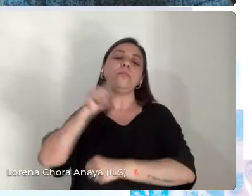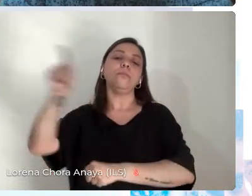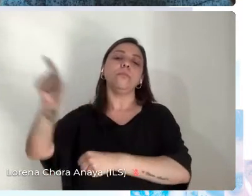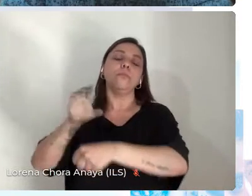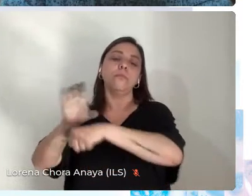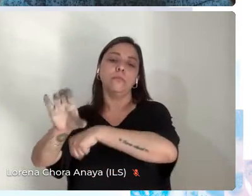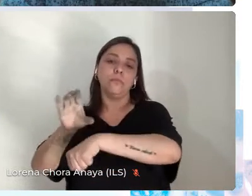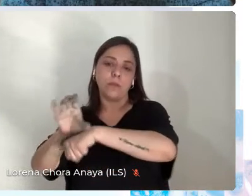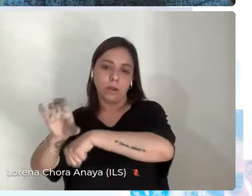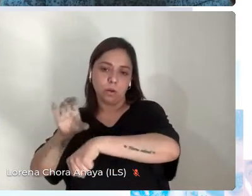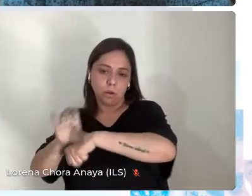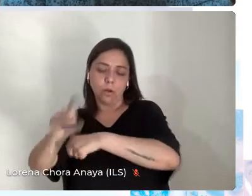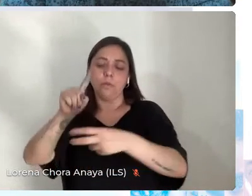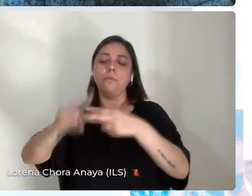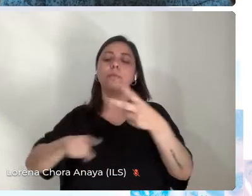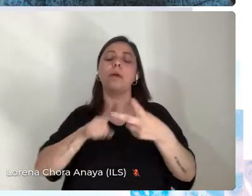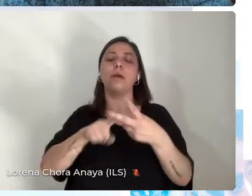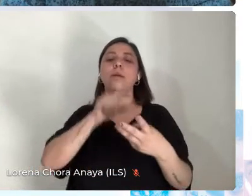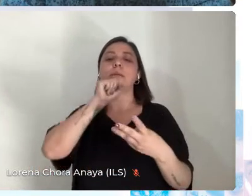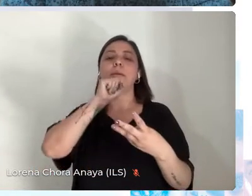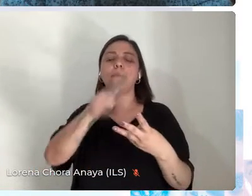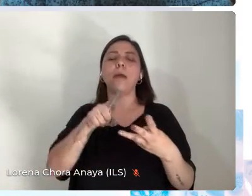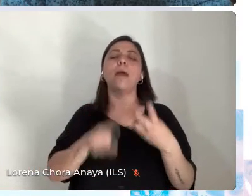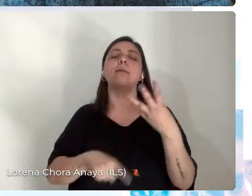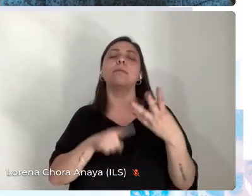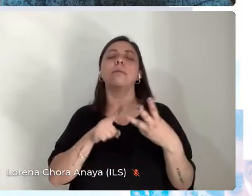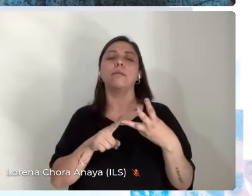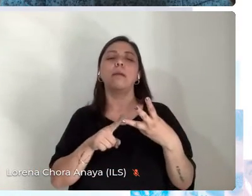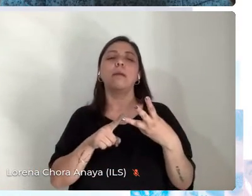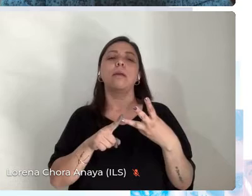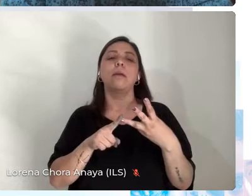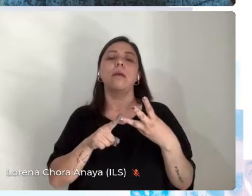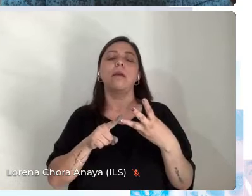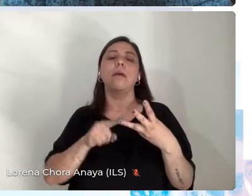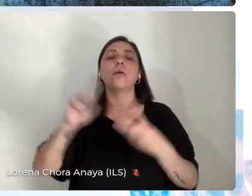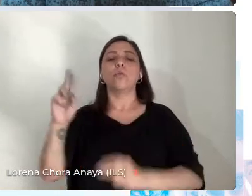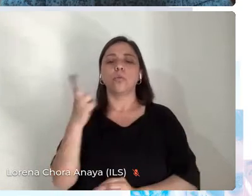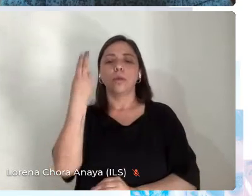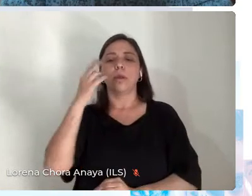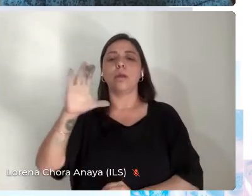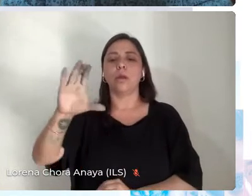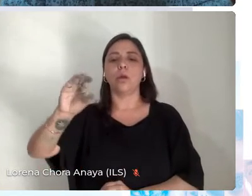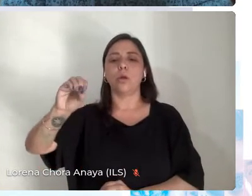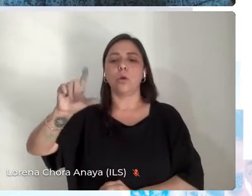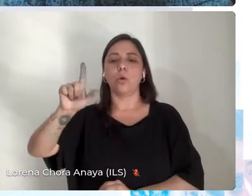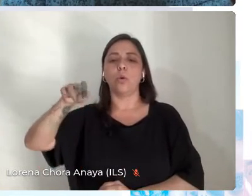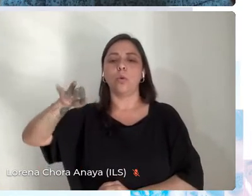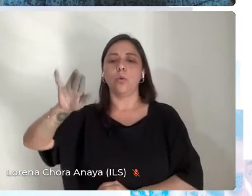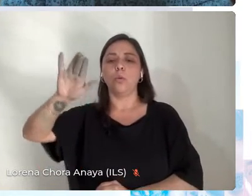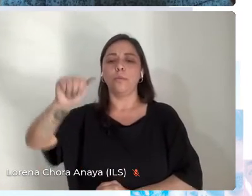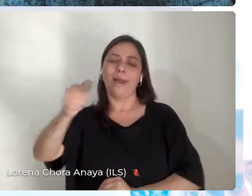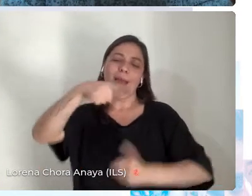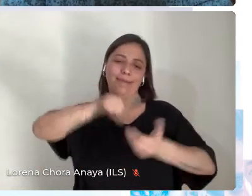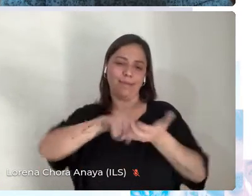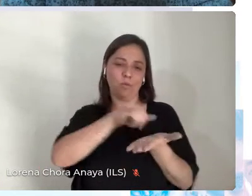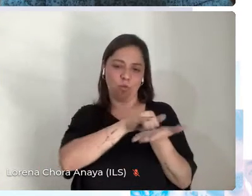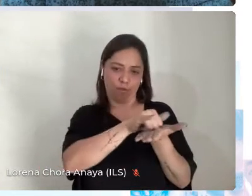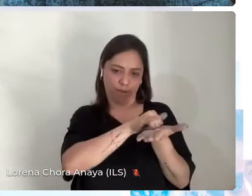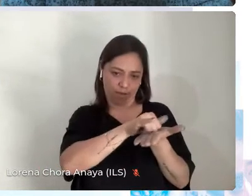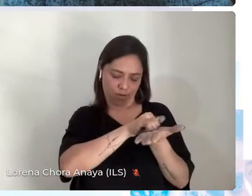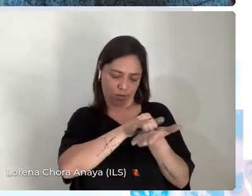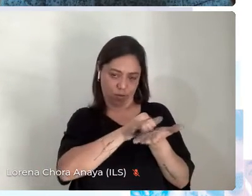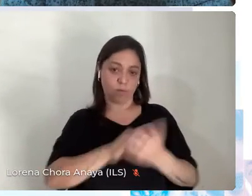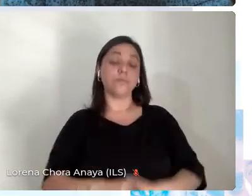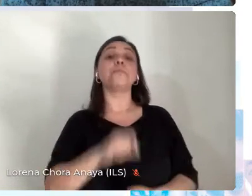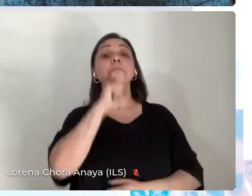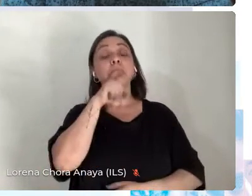Architecture, Planning and Preservation de Columbia University en la ciudad de Nueva York. Asimismo, ha dictado cursos